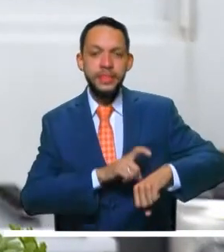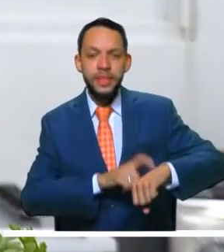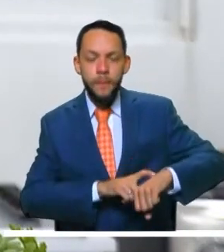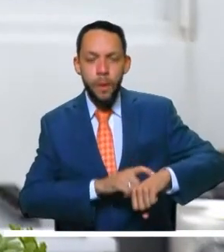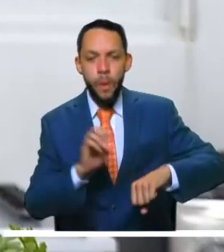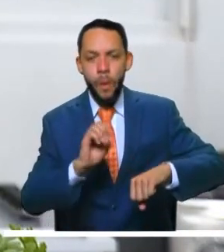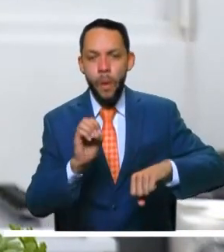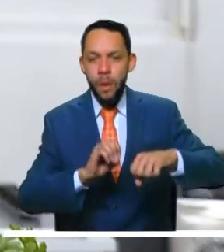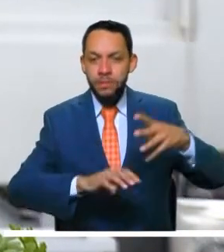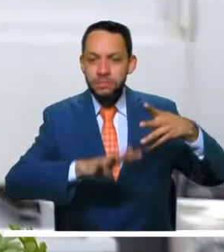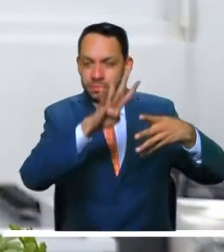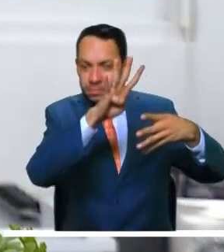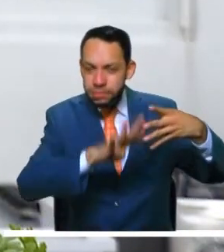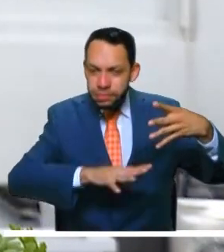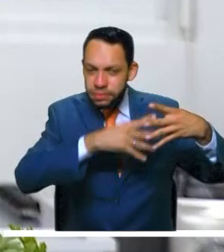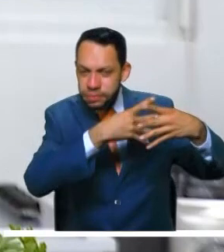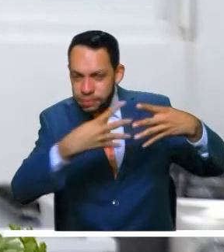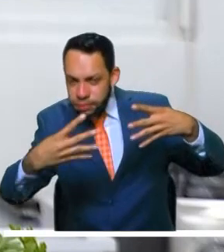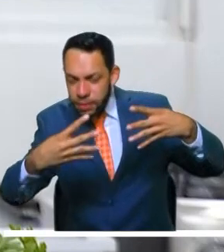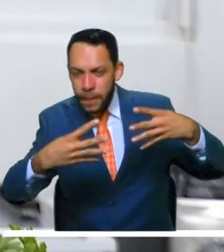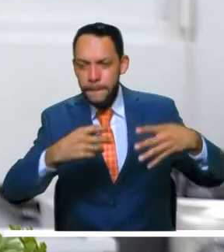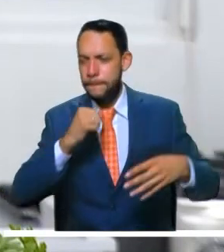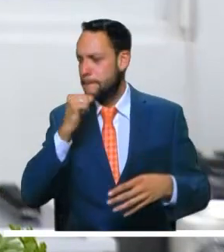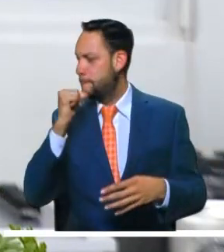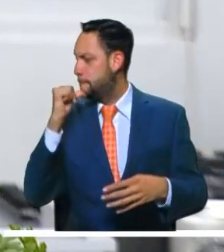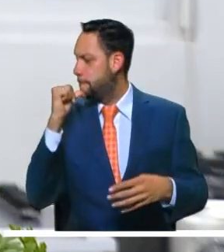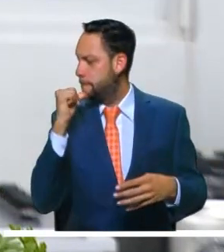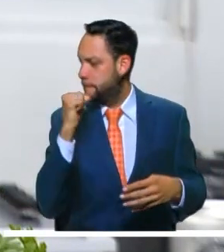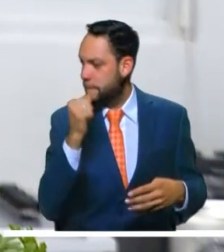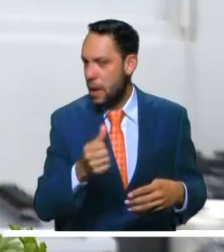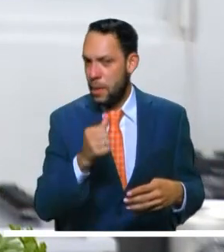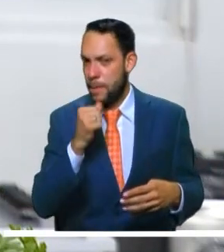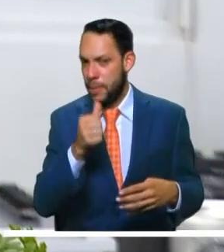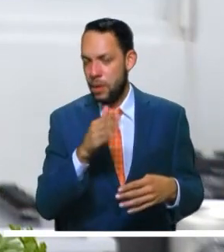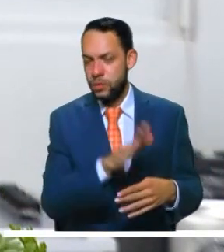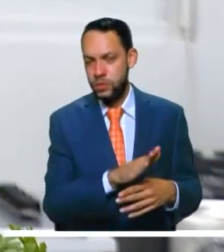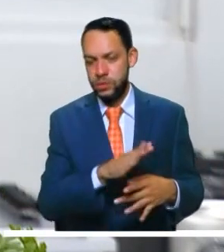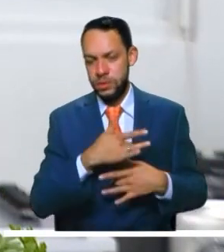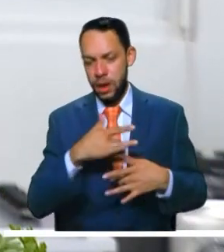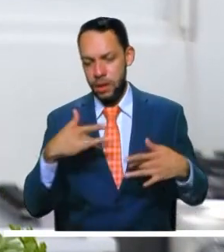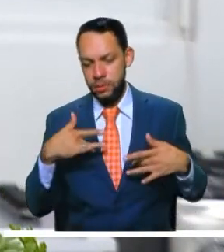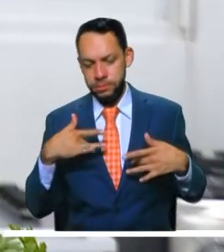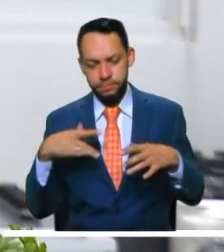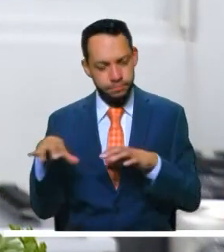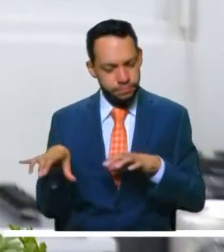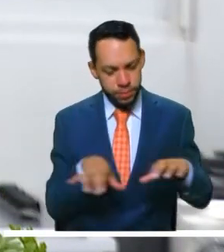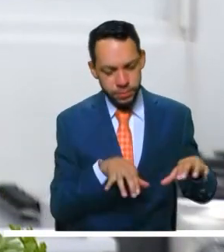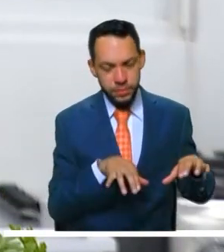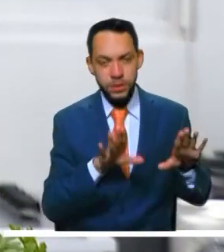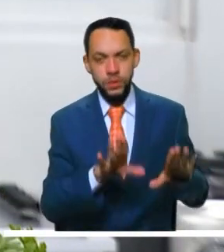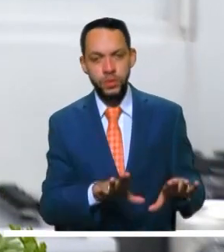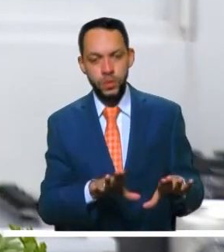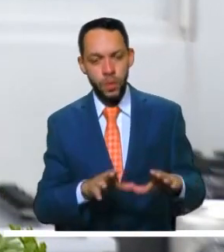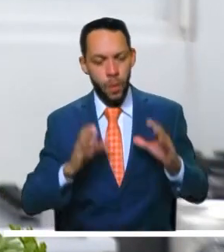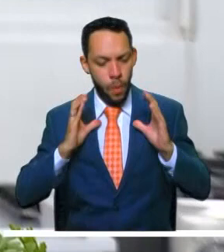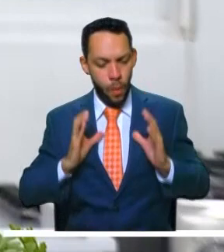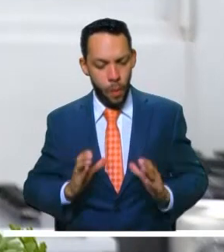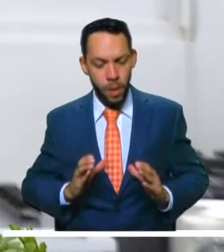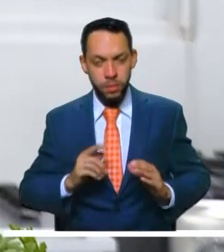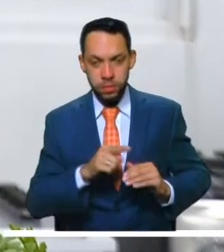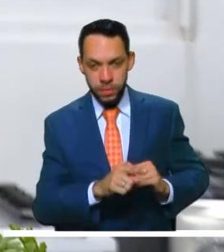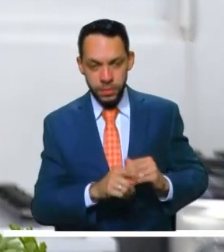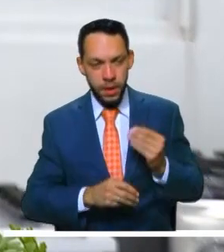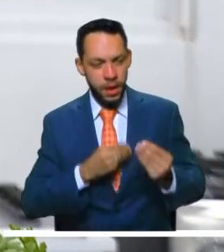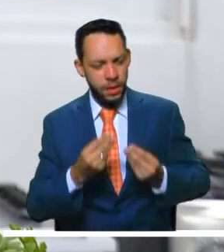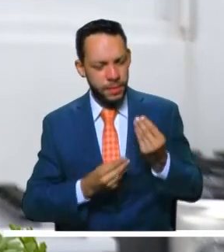horarios. Y ese es el peor error nutricional del ser humano. Porque es que el cuerpo no pide comida por